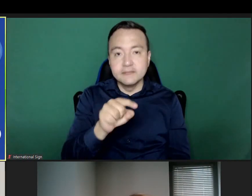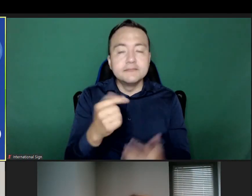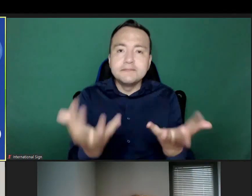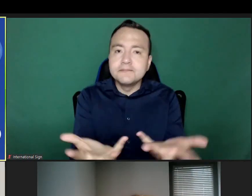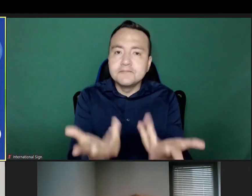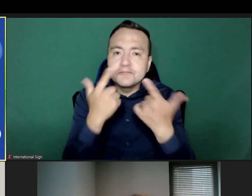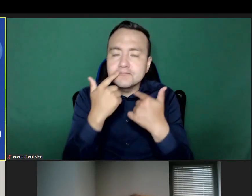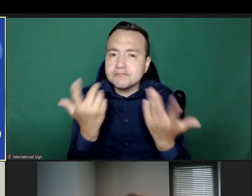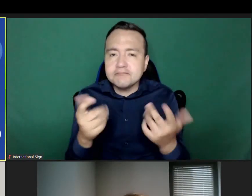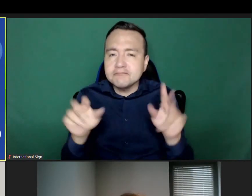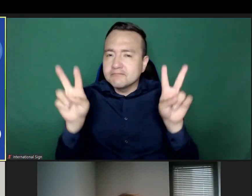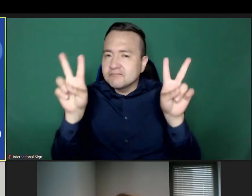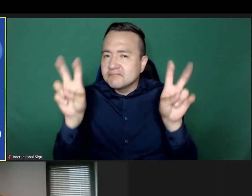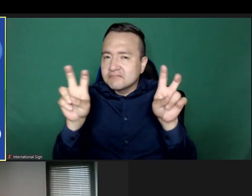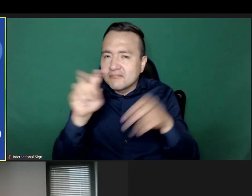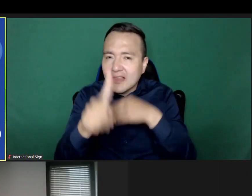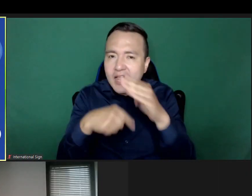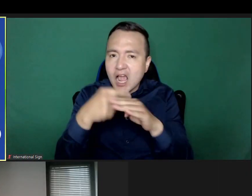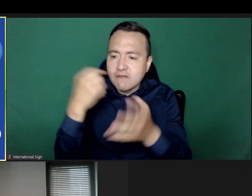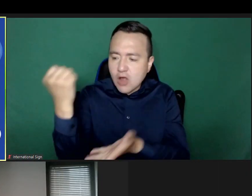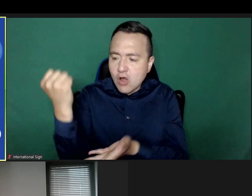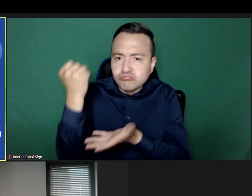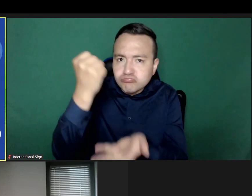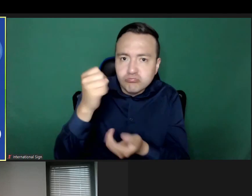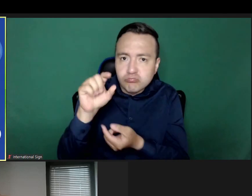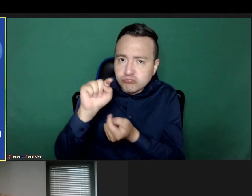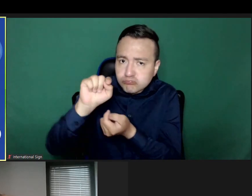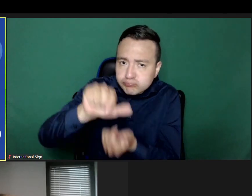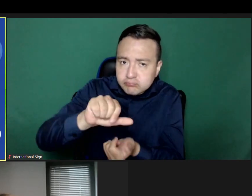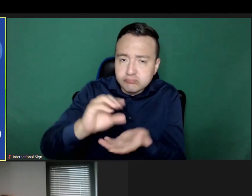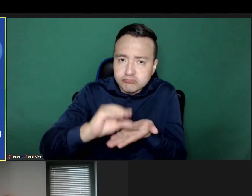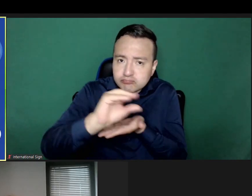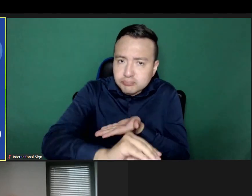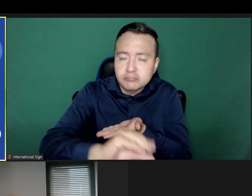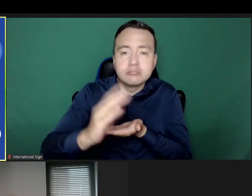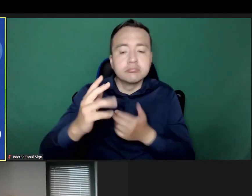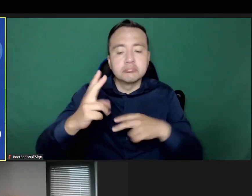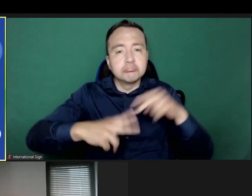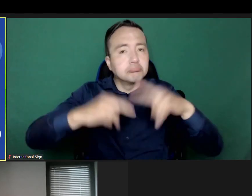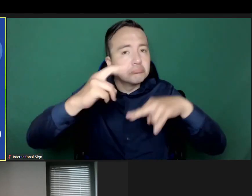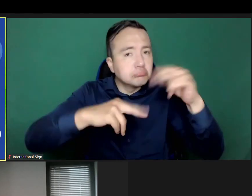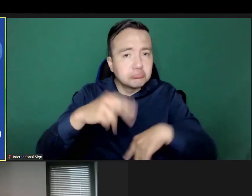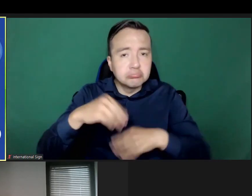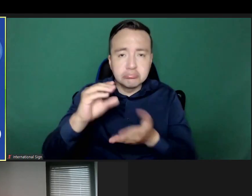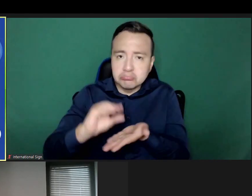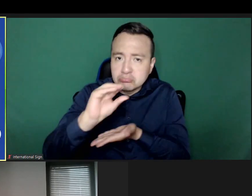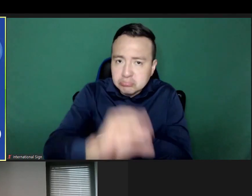la inversión en infraestructura, en salud pública.